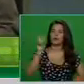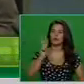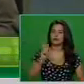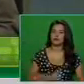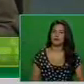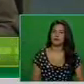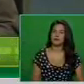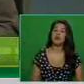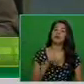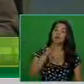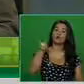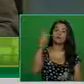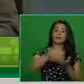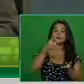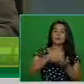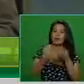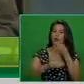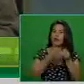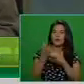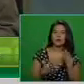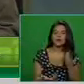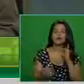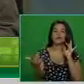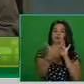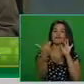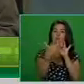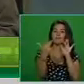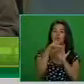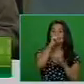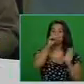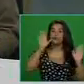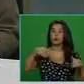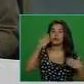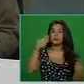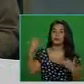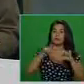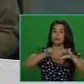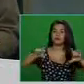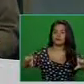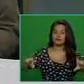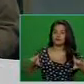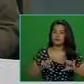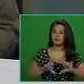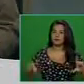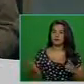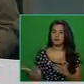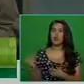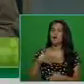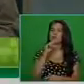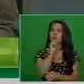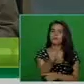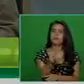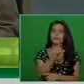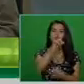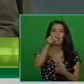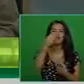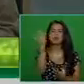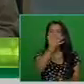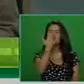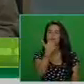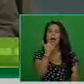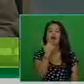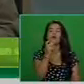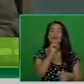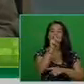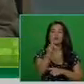nacional. Amigo, usted puede participar con nosotros gentilmente a través de nuestra cuenta en Twitter, @vivepisotelevisión, generar cualquier pregunta, comentario, sugerencias